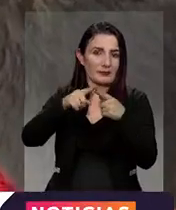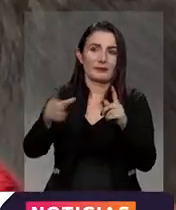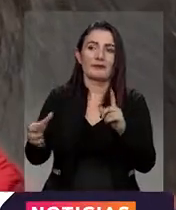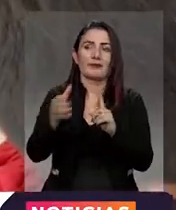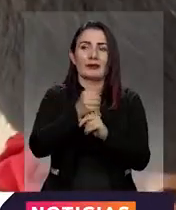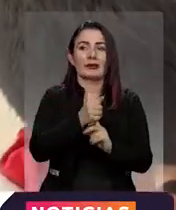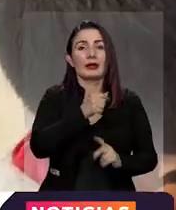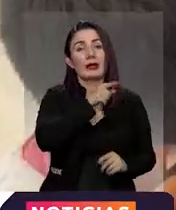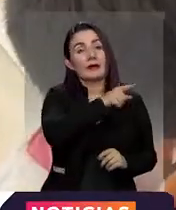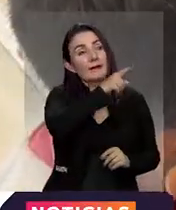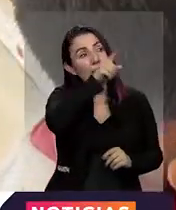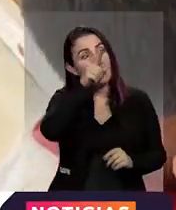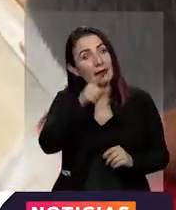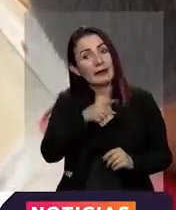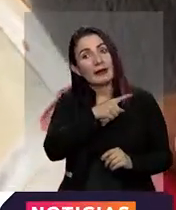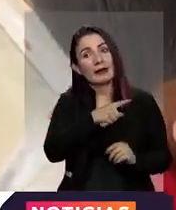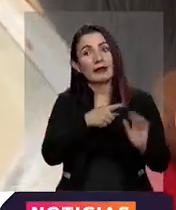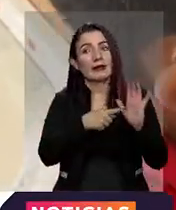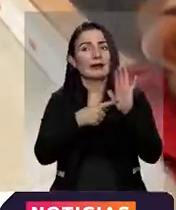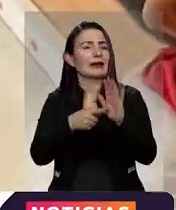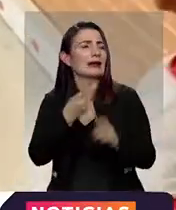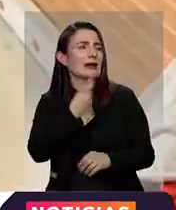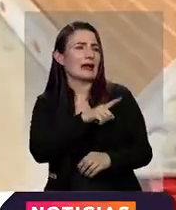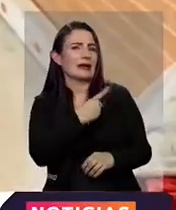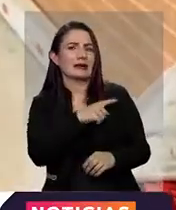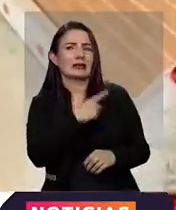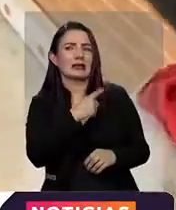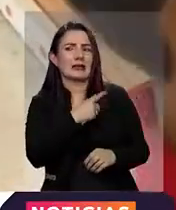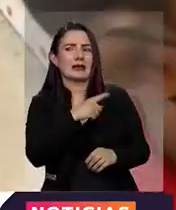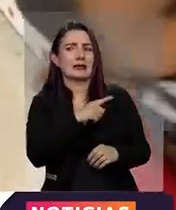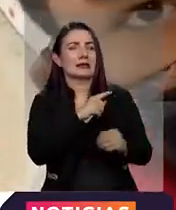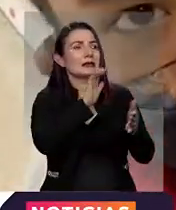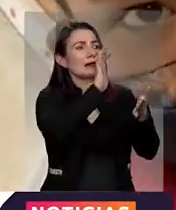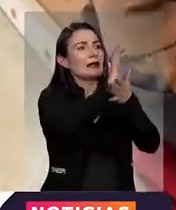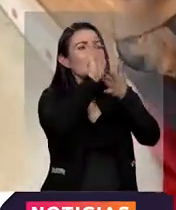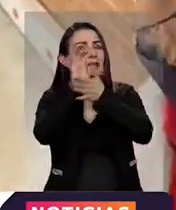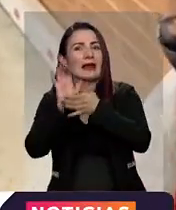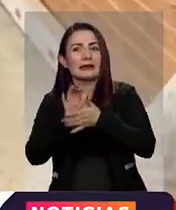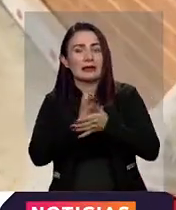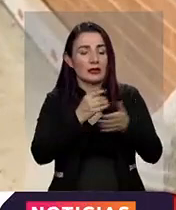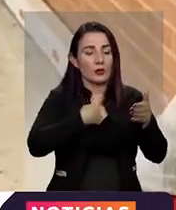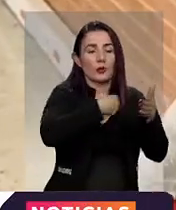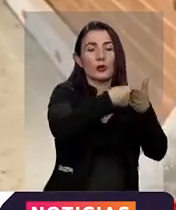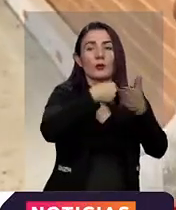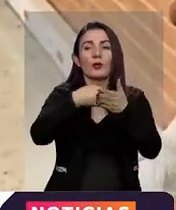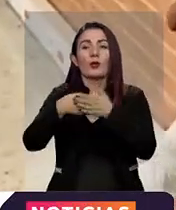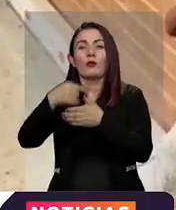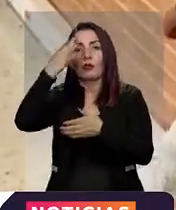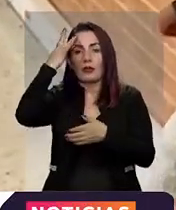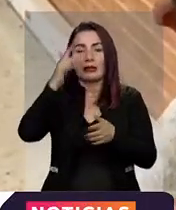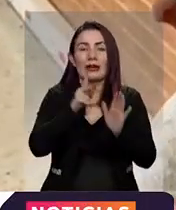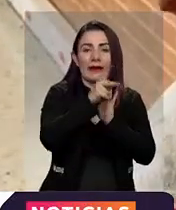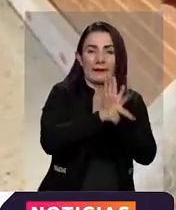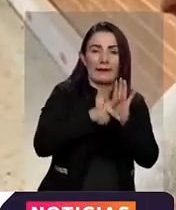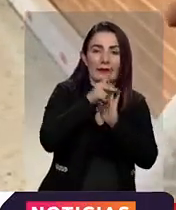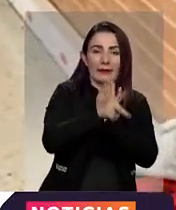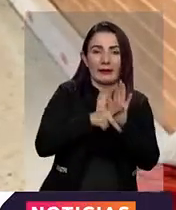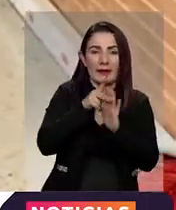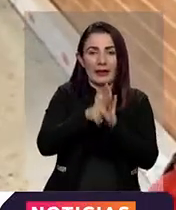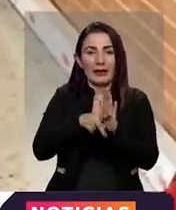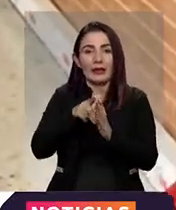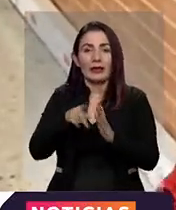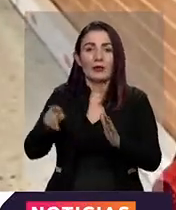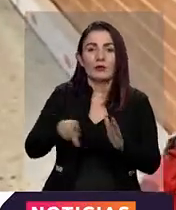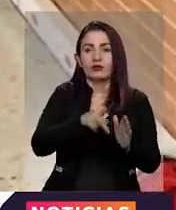Porque aquí se preguntarán, ¿qué es esto? Estos son imanes, porque el tren se deslizará en su autopista